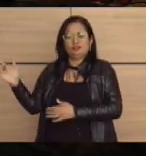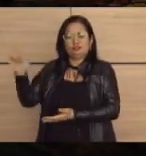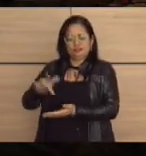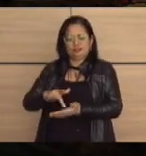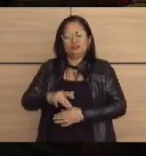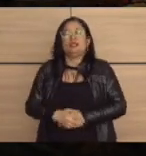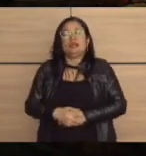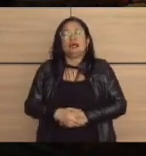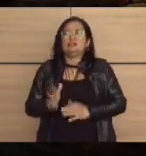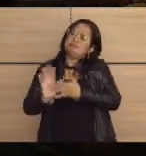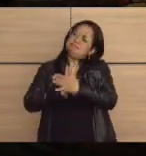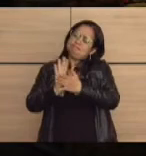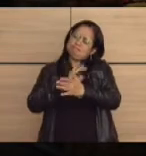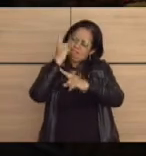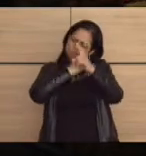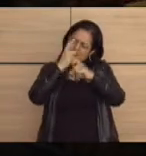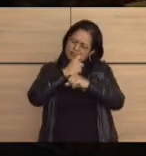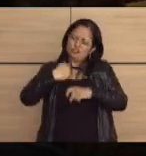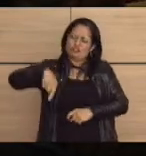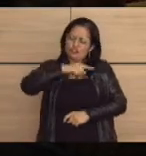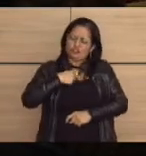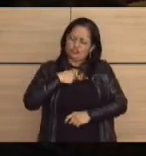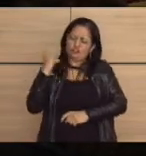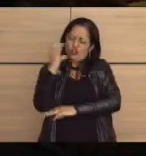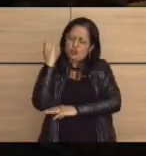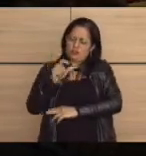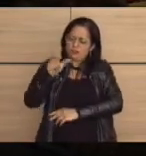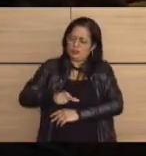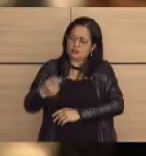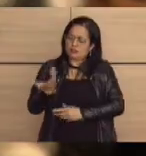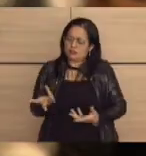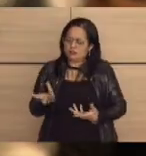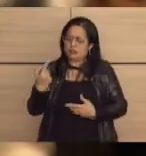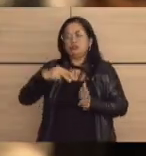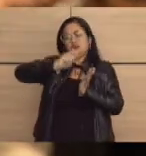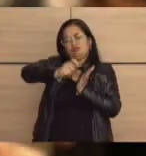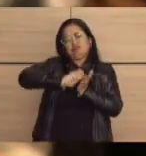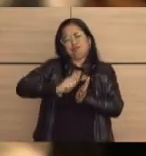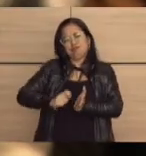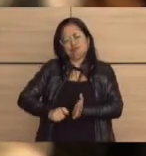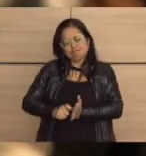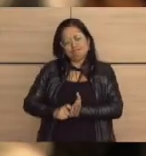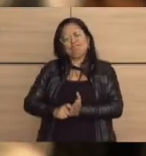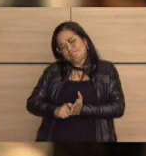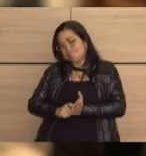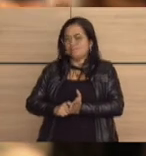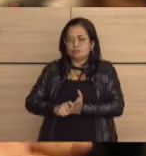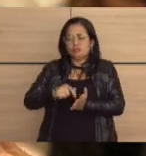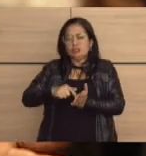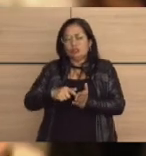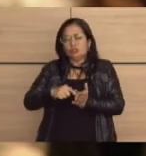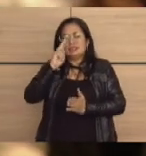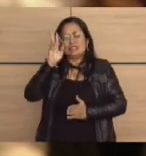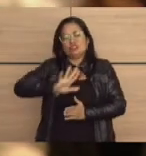los colombianos hasta ahora estamos como comenzando a construir un relato pues más o menos unificado, un relato